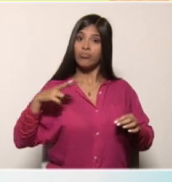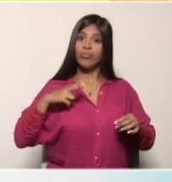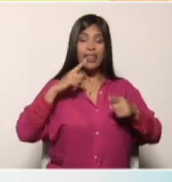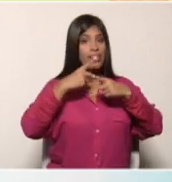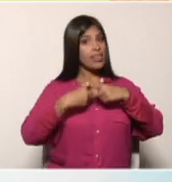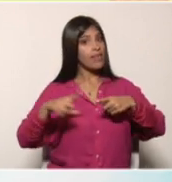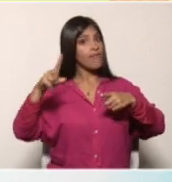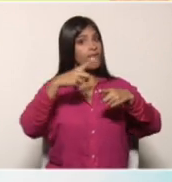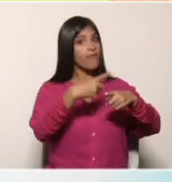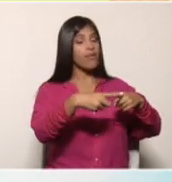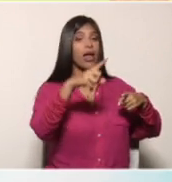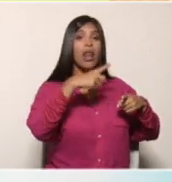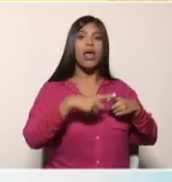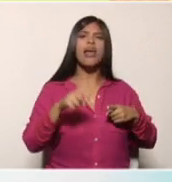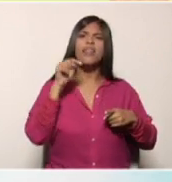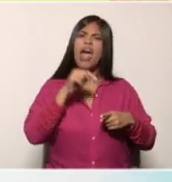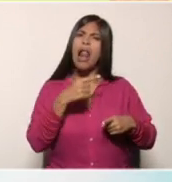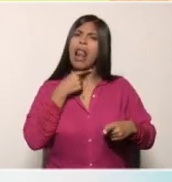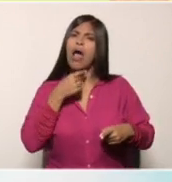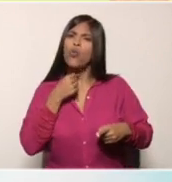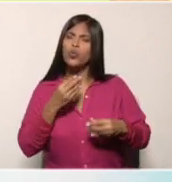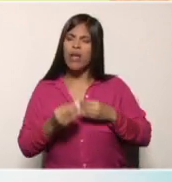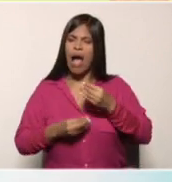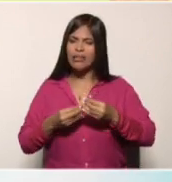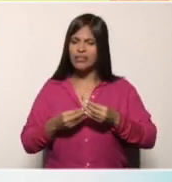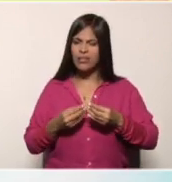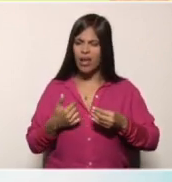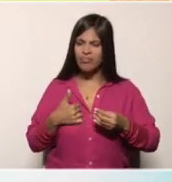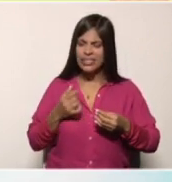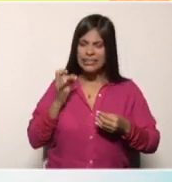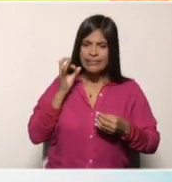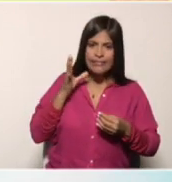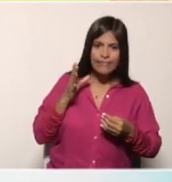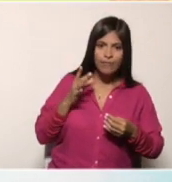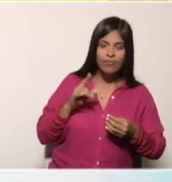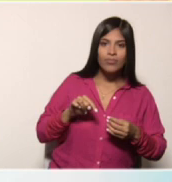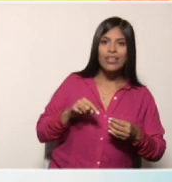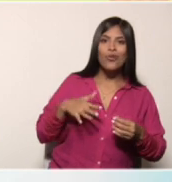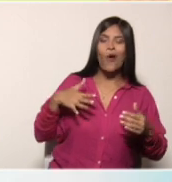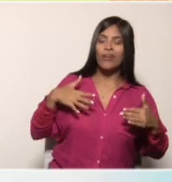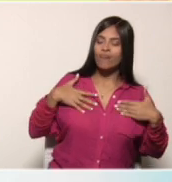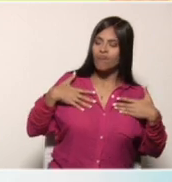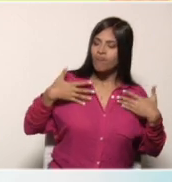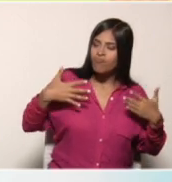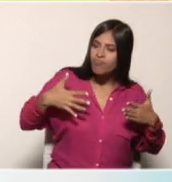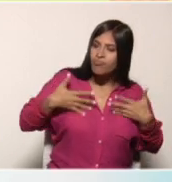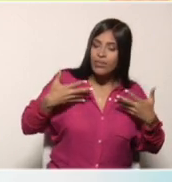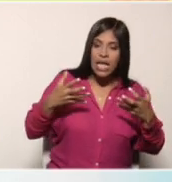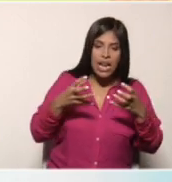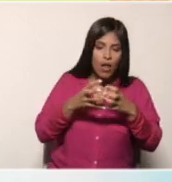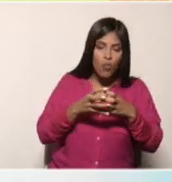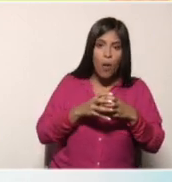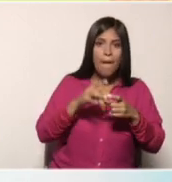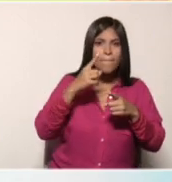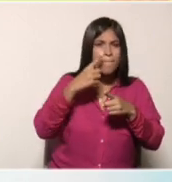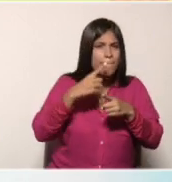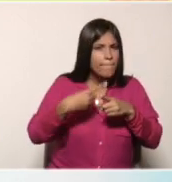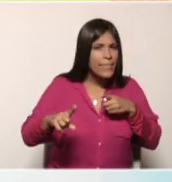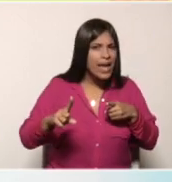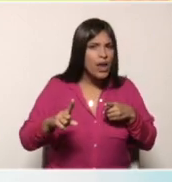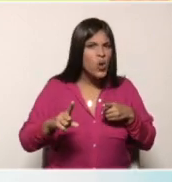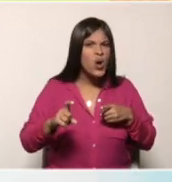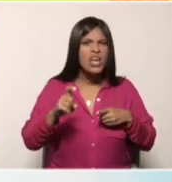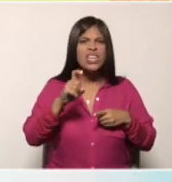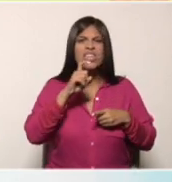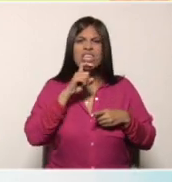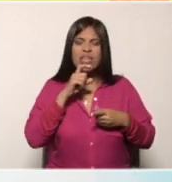Sin embargo, ellas querían hacer algo distinto, algo que les diera un sentido emocionante a sus reuniones. Pero,